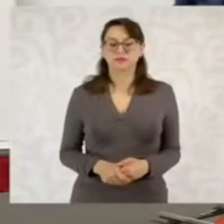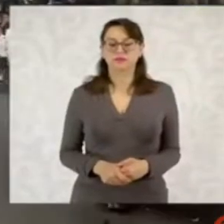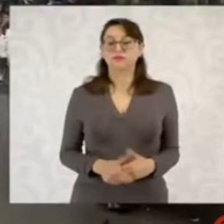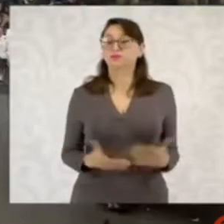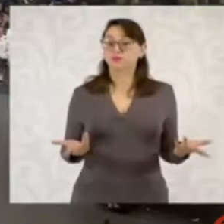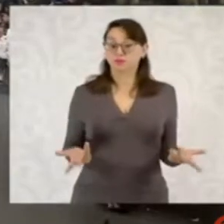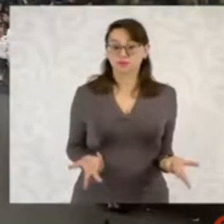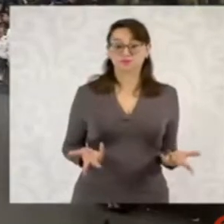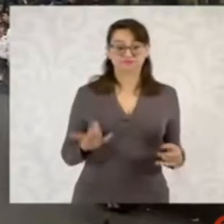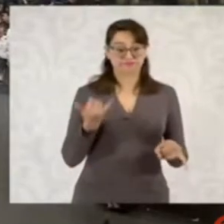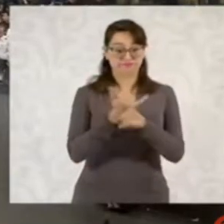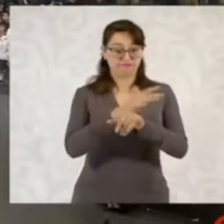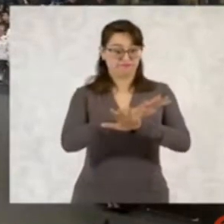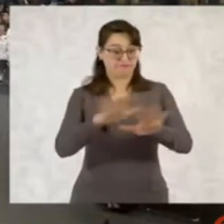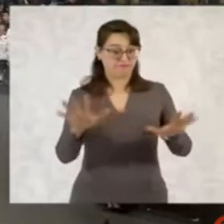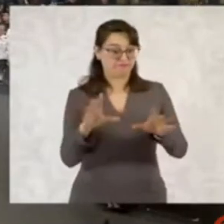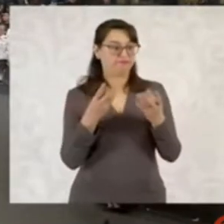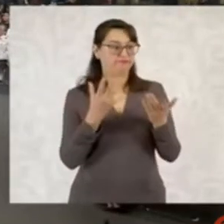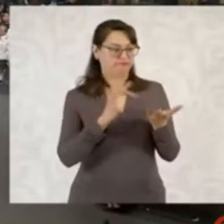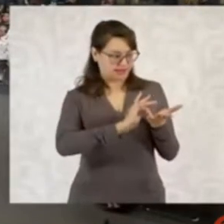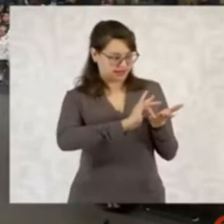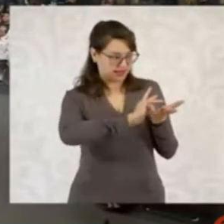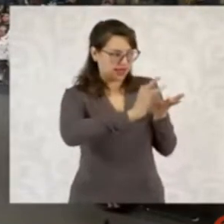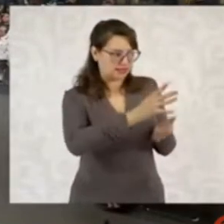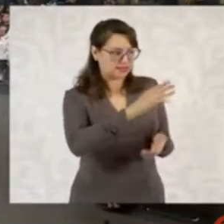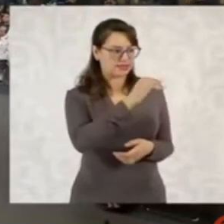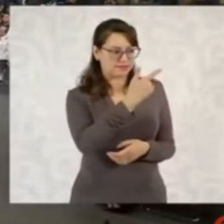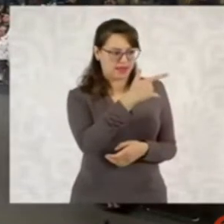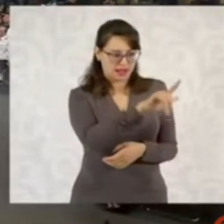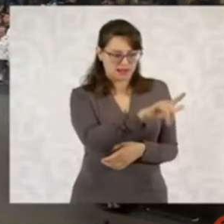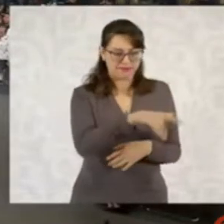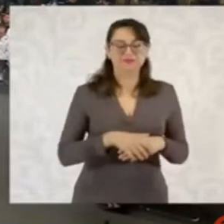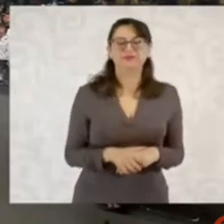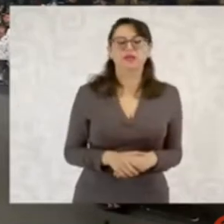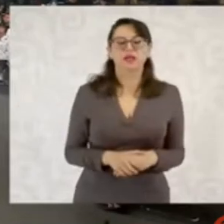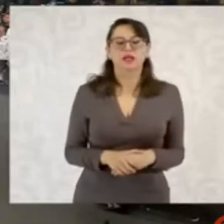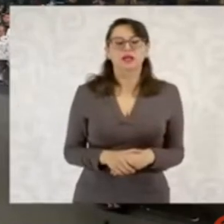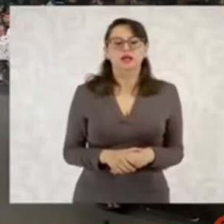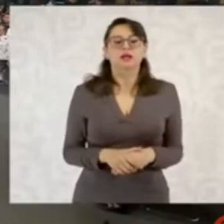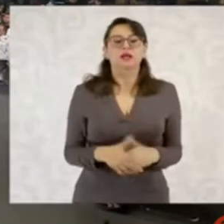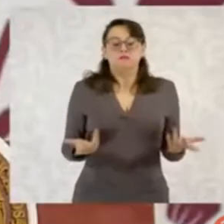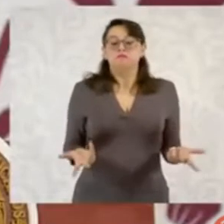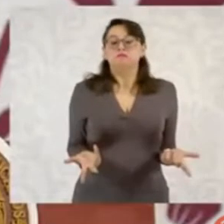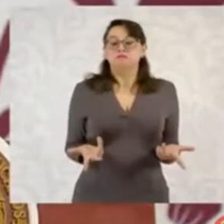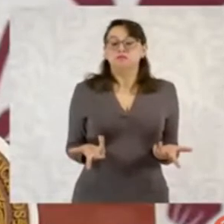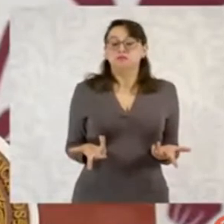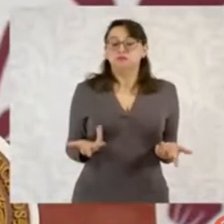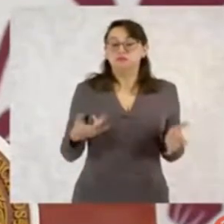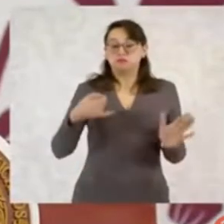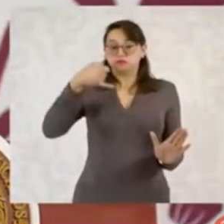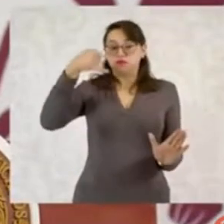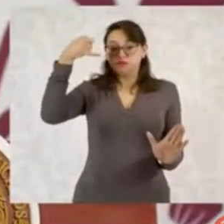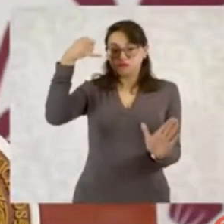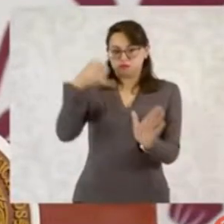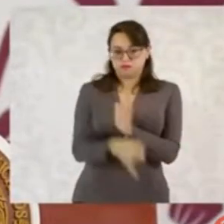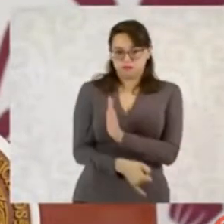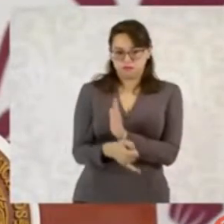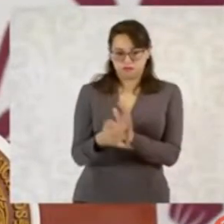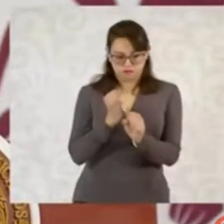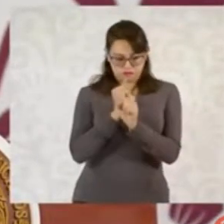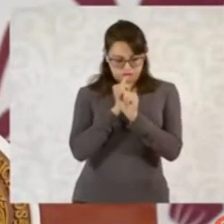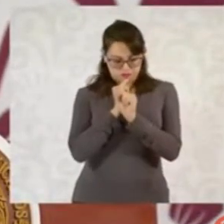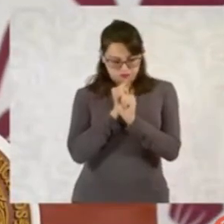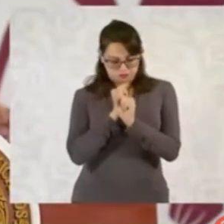Pues ahí está. Muchas gracias, Miguel. Es una investigación muy profunda que se